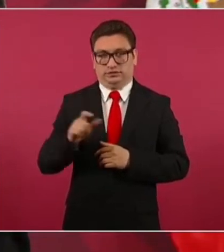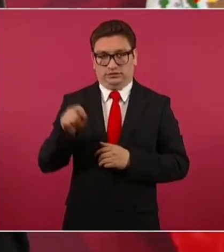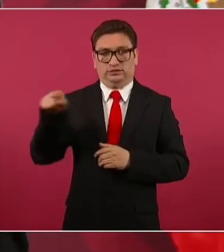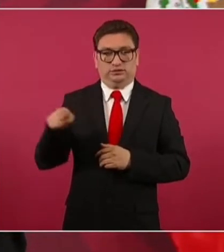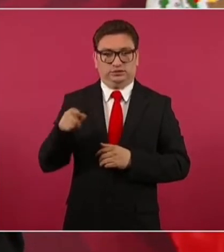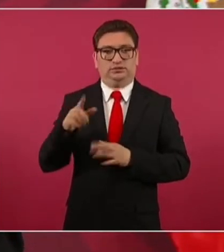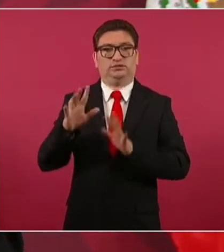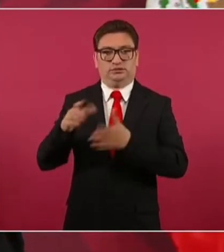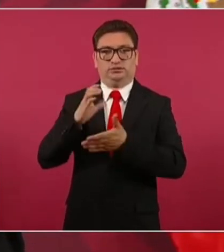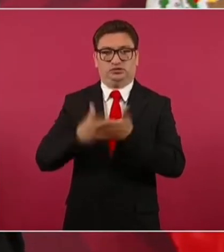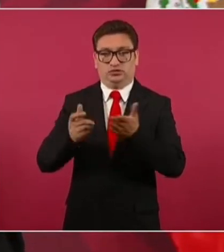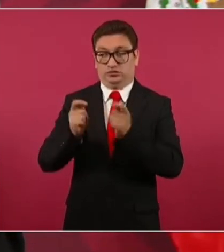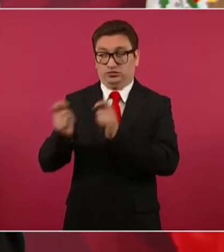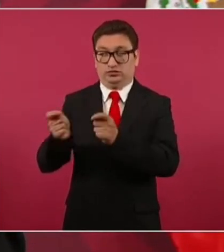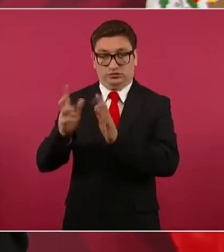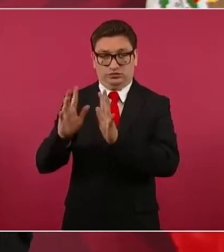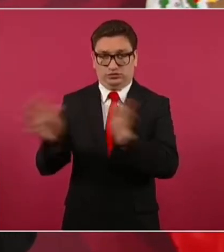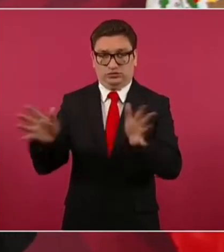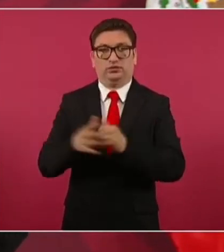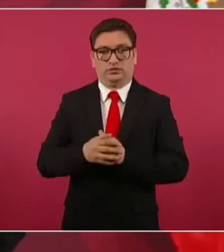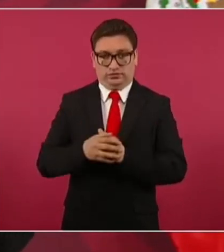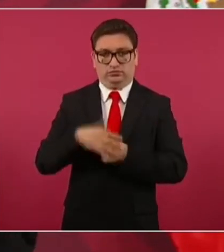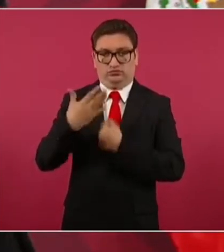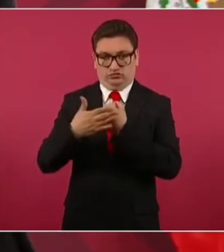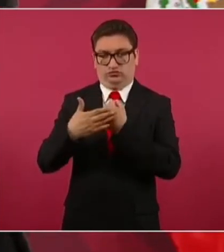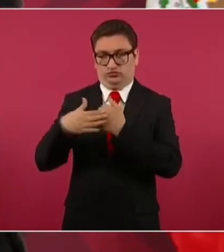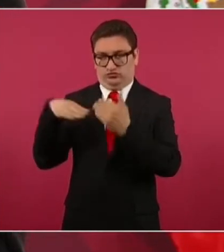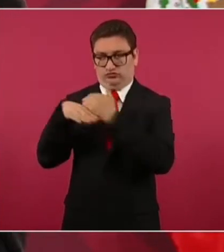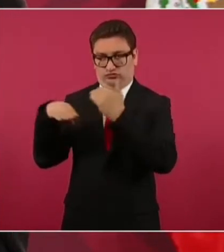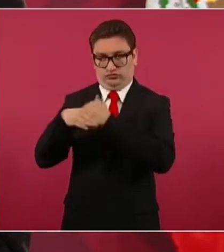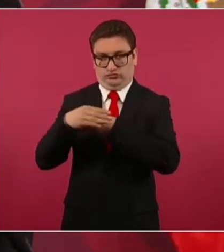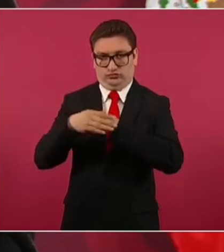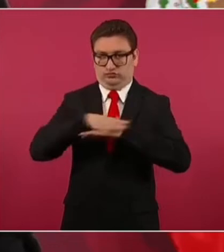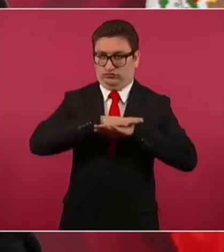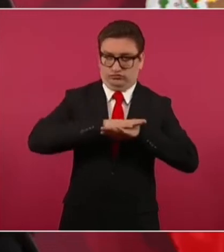acaban de obtener el contrato y se va a hacer cargo